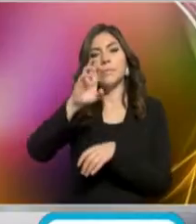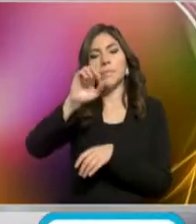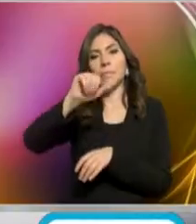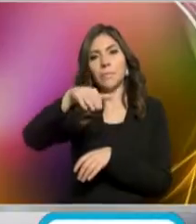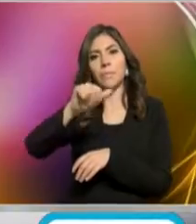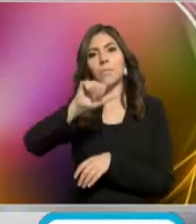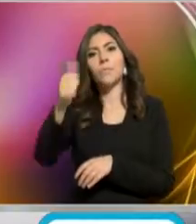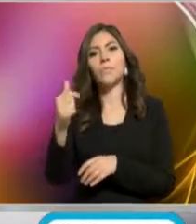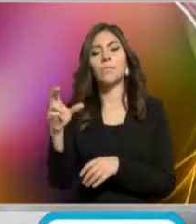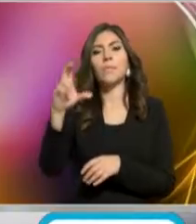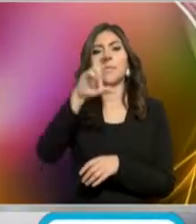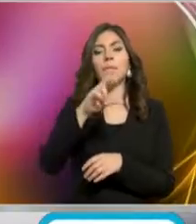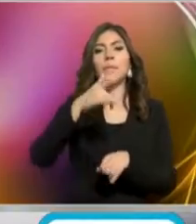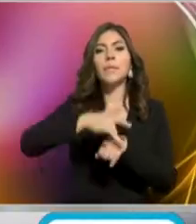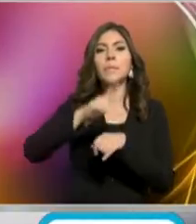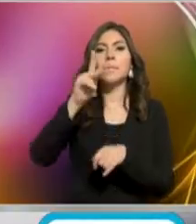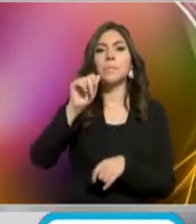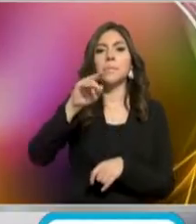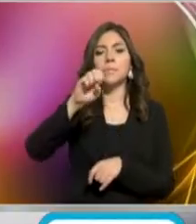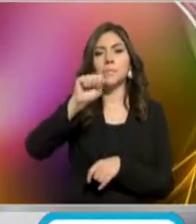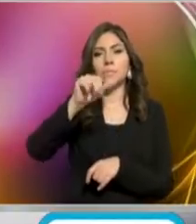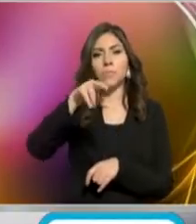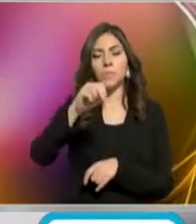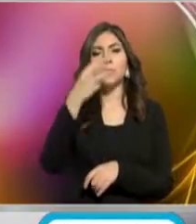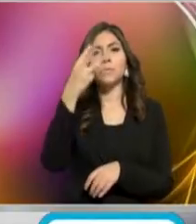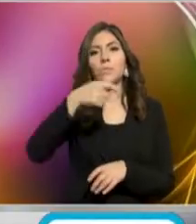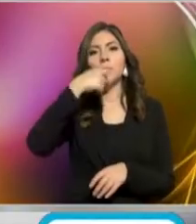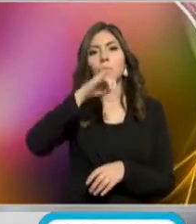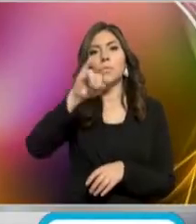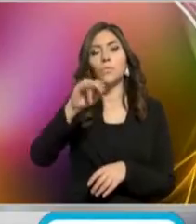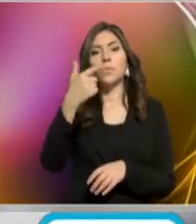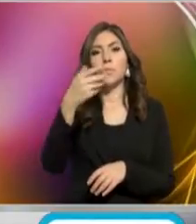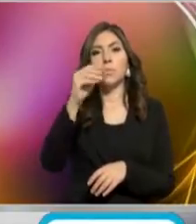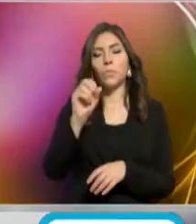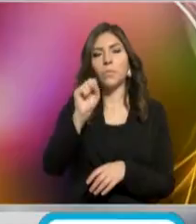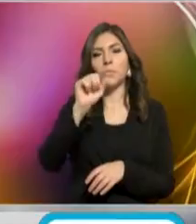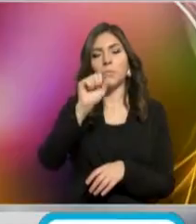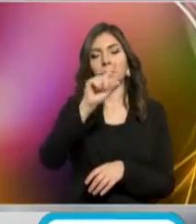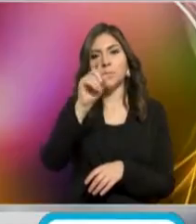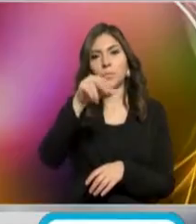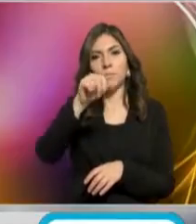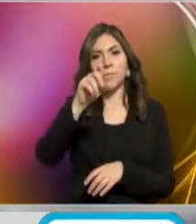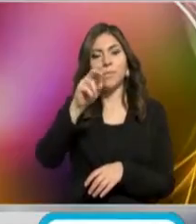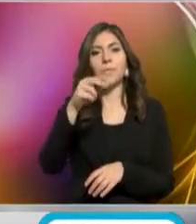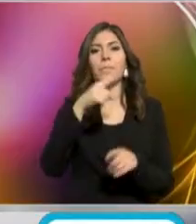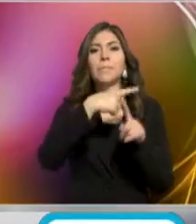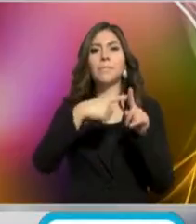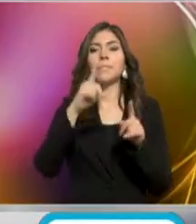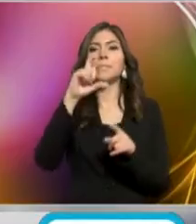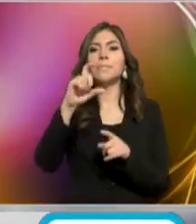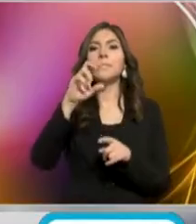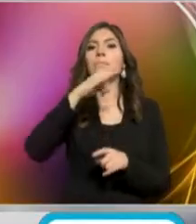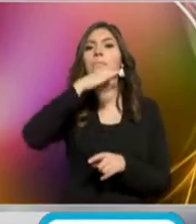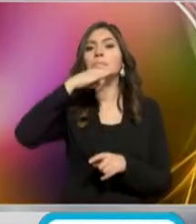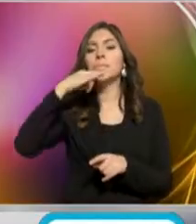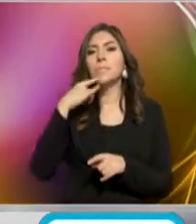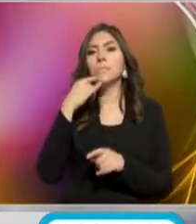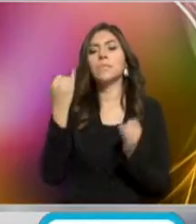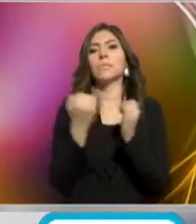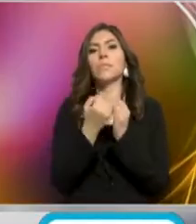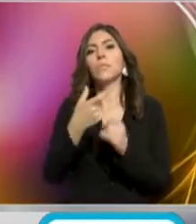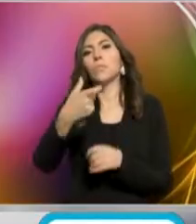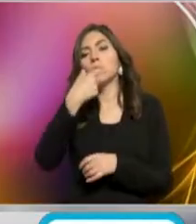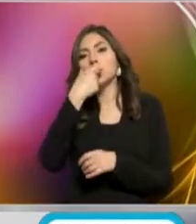queso parmesano, 3 cucharadas de jugo sazonador, media taza de rajas o jalapeños picados, también totopos o tostadas